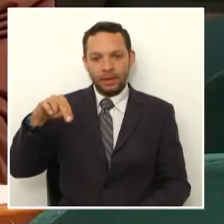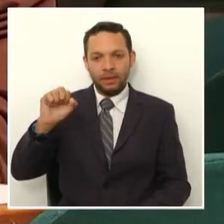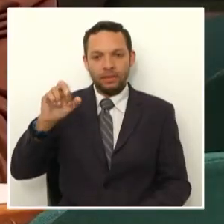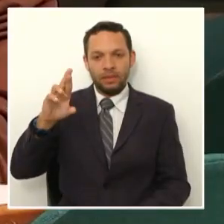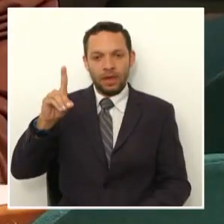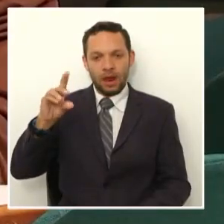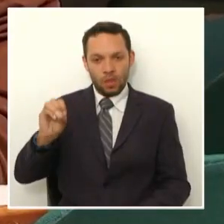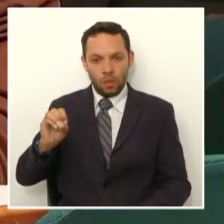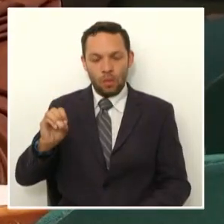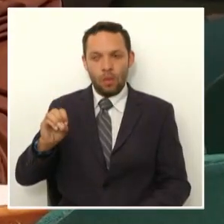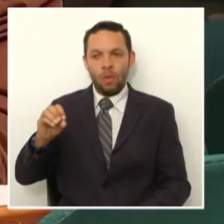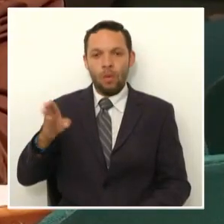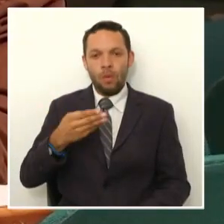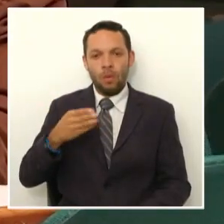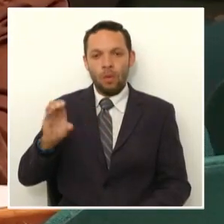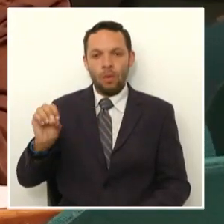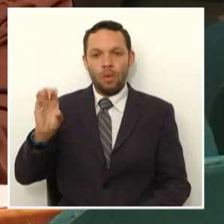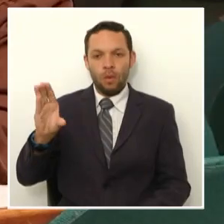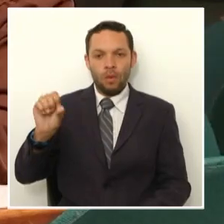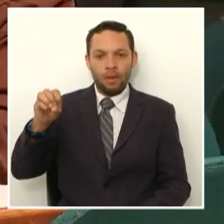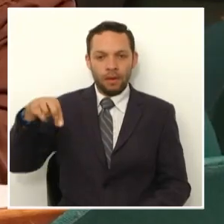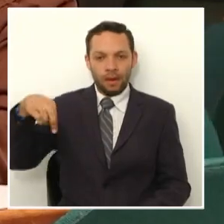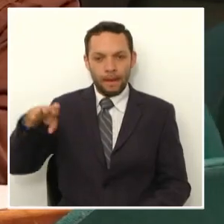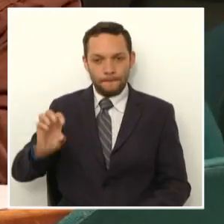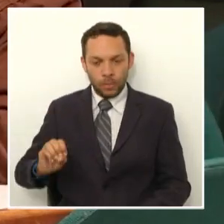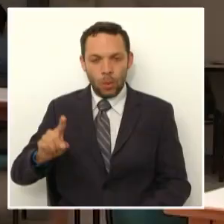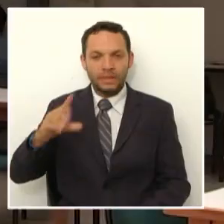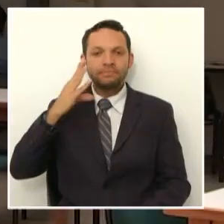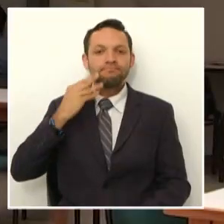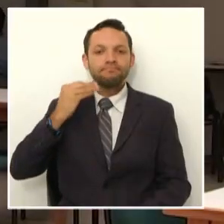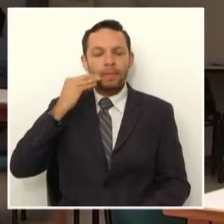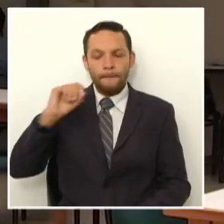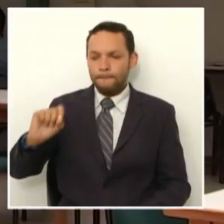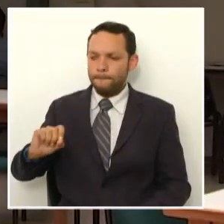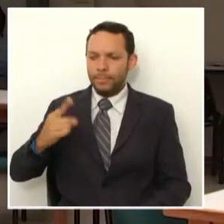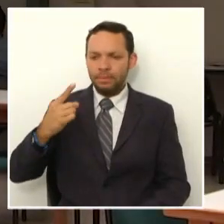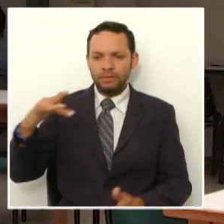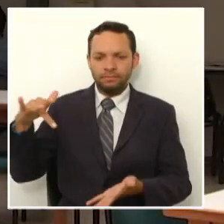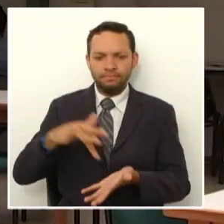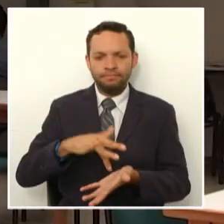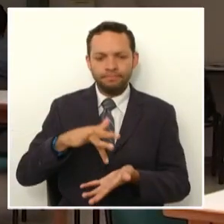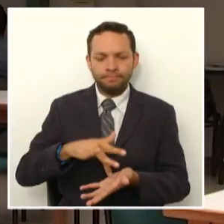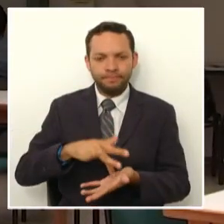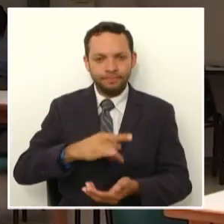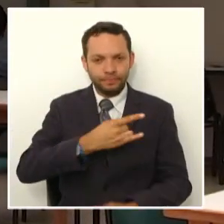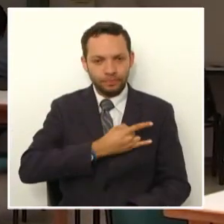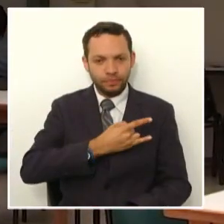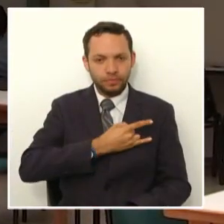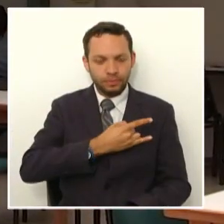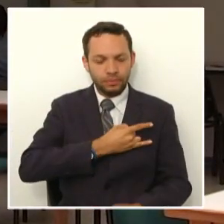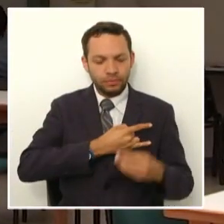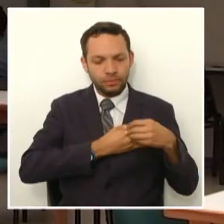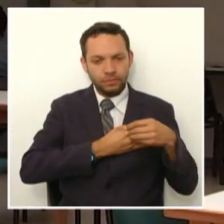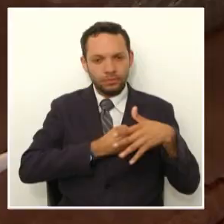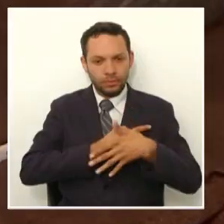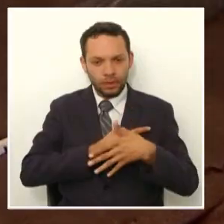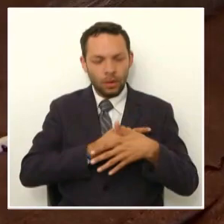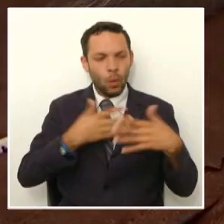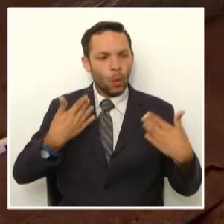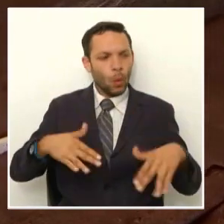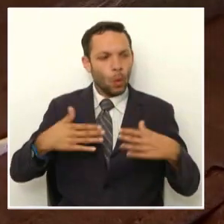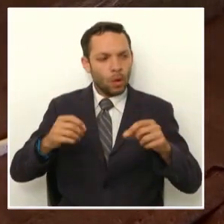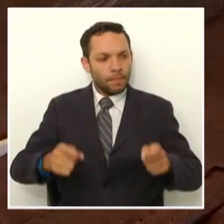anestesiólogo, de los pioneros que trajeron a la Universidad de Caldas el